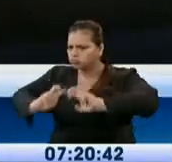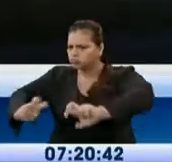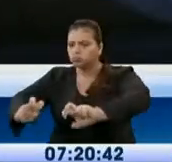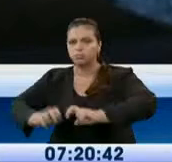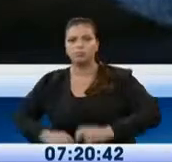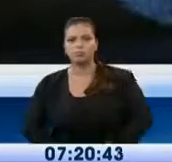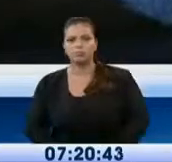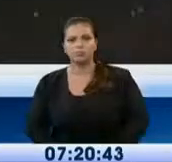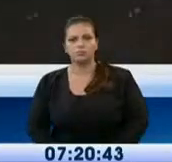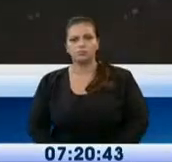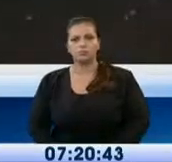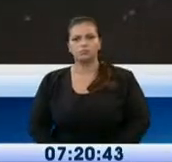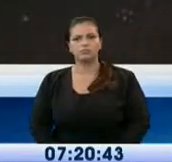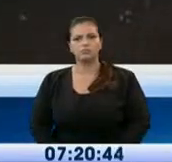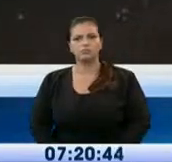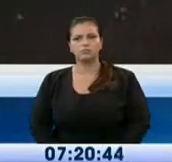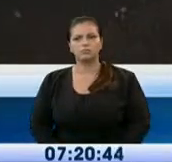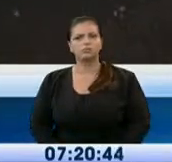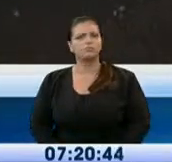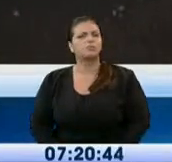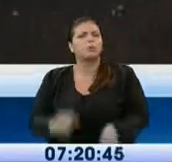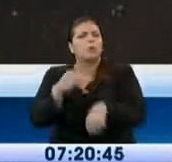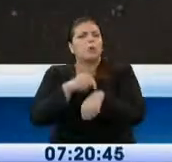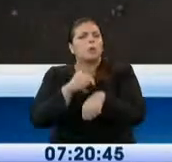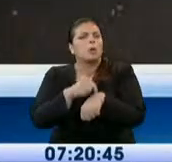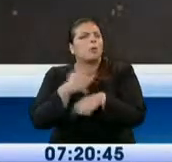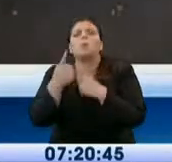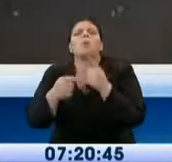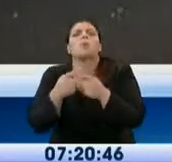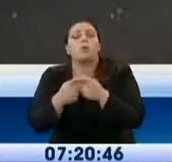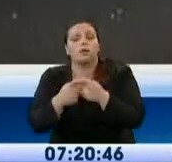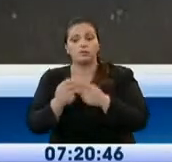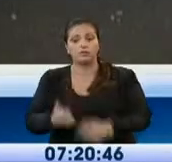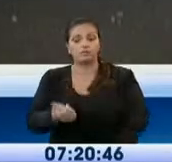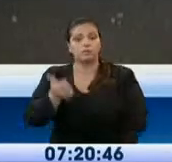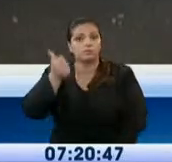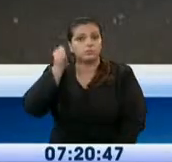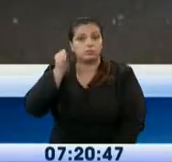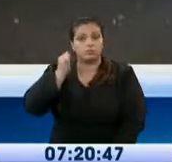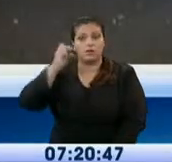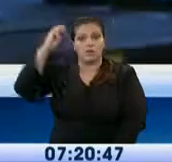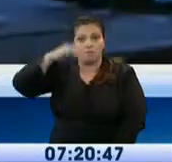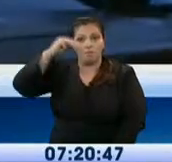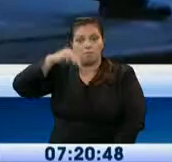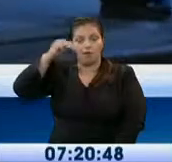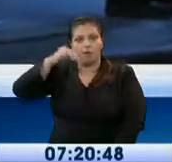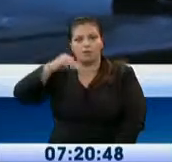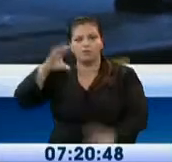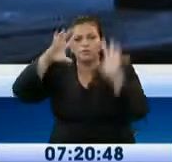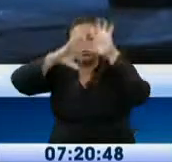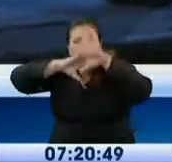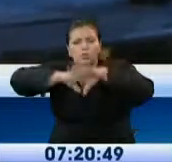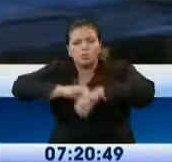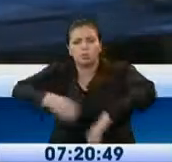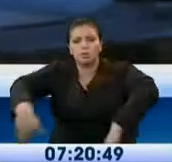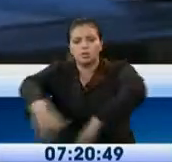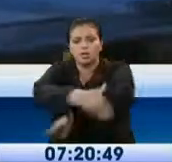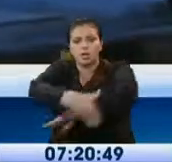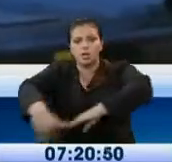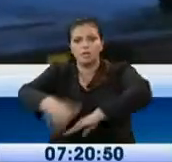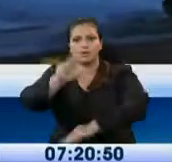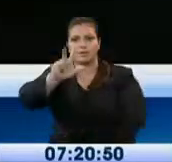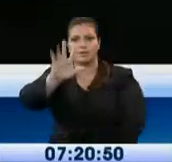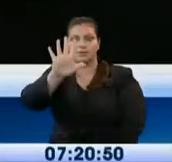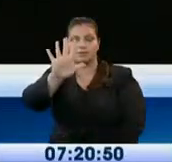El ataque se registró cerca de la medianoche del martes en las calles 35 y Calicuchima. Tras la fijación